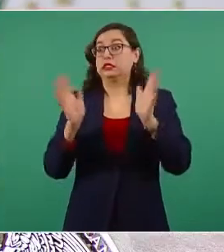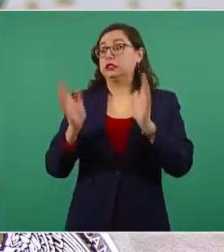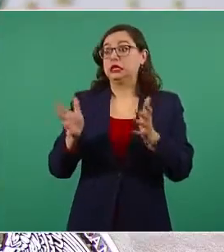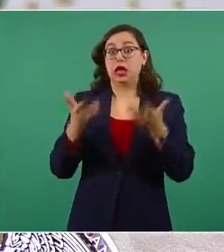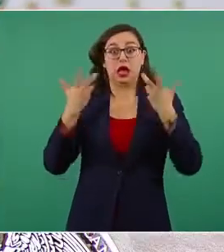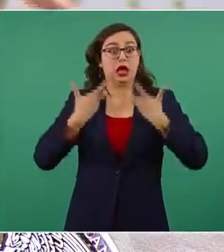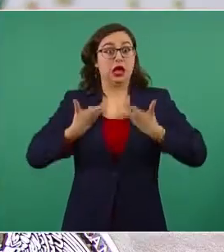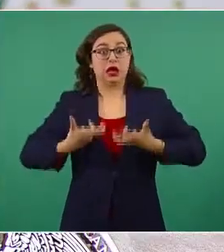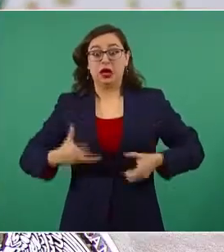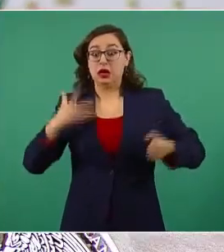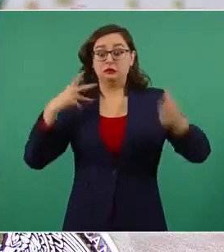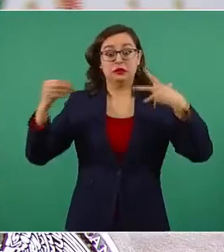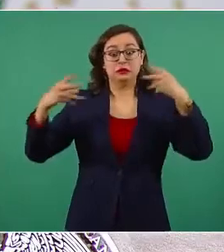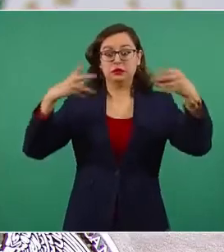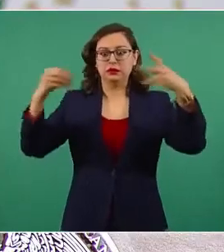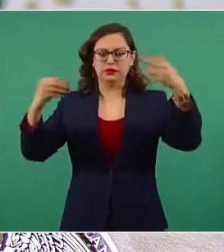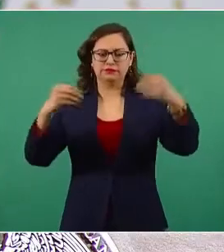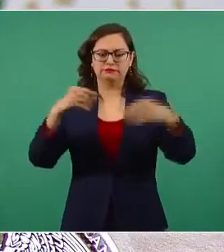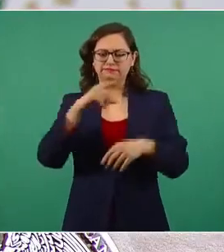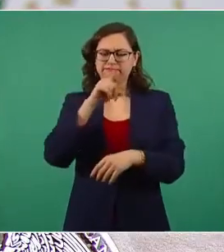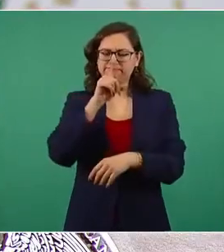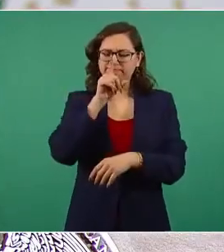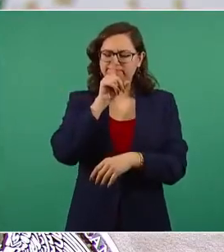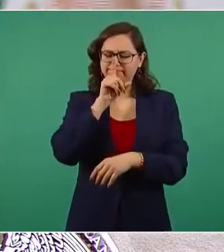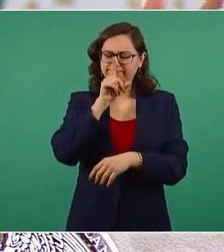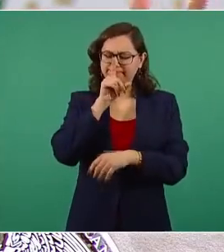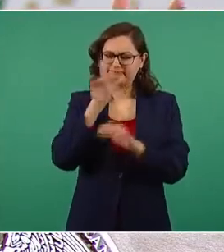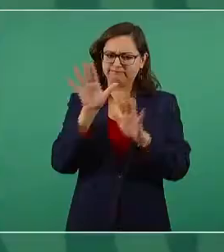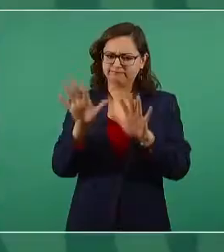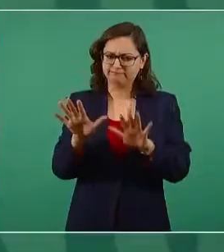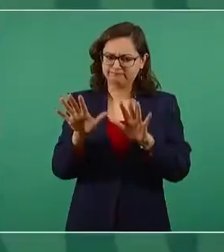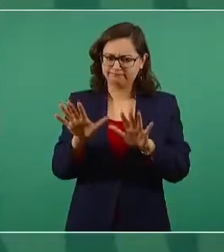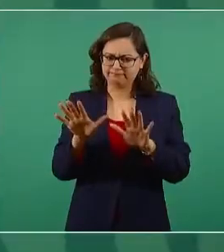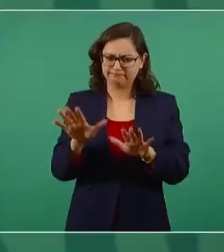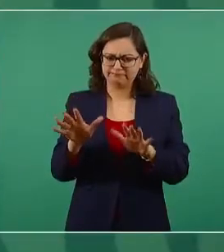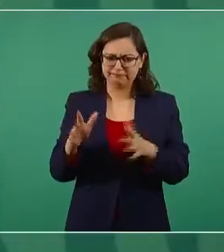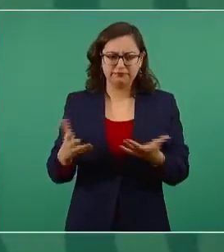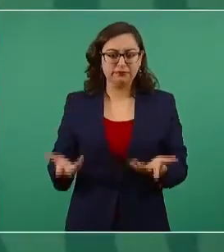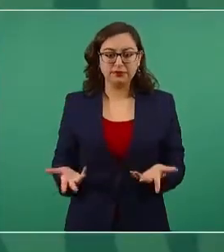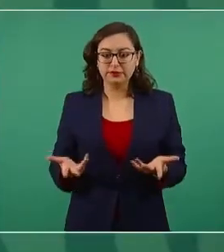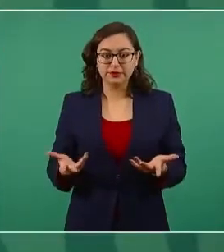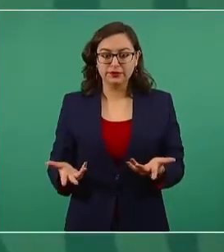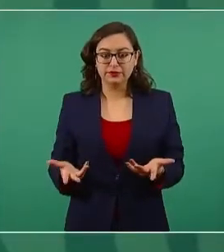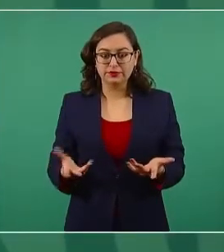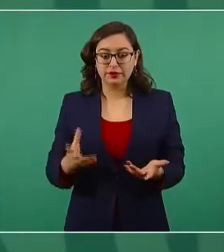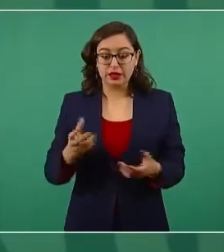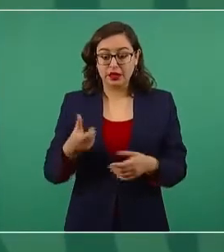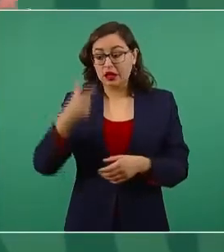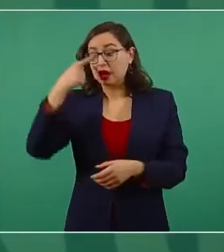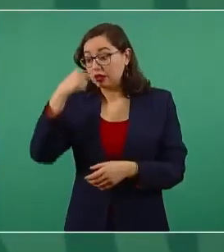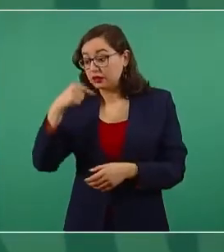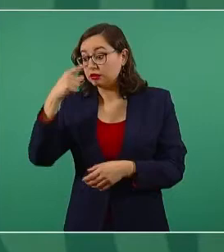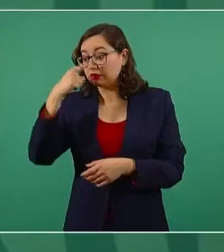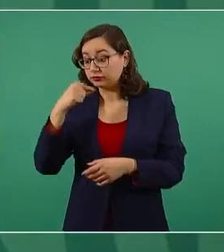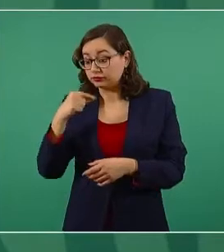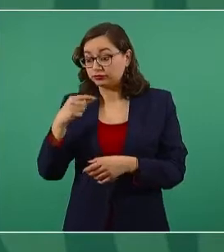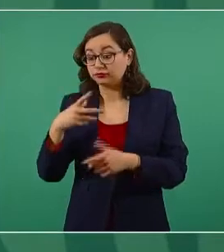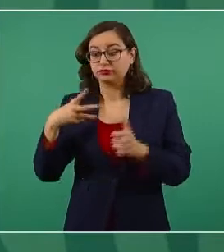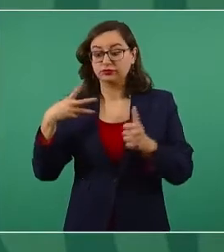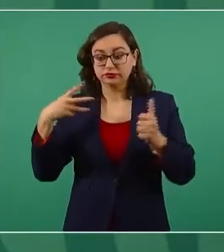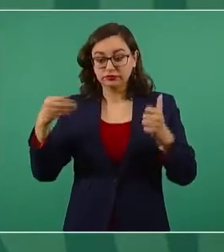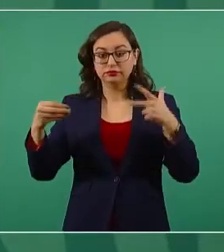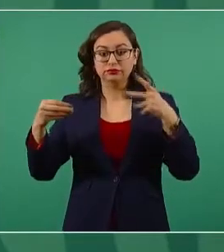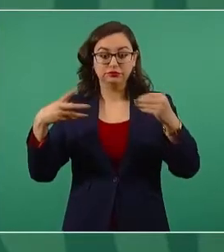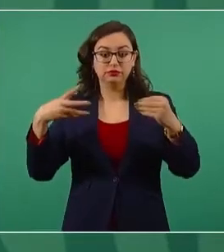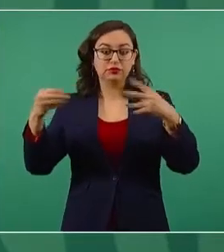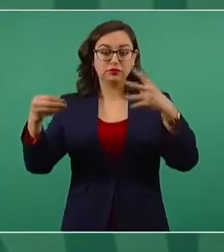que ocurren por transformaciones genéticas de muy amplia gama en los virus influenza ocurren